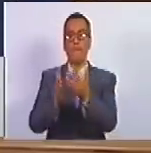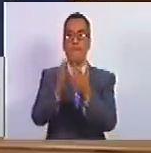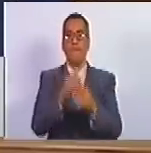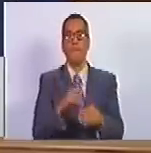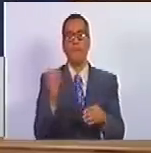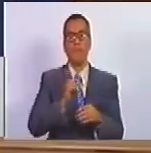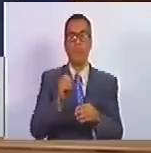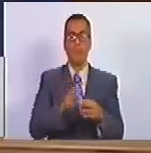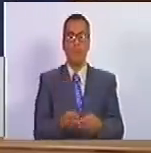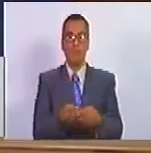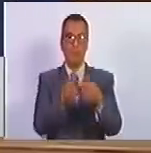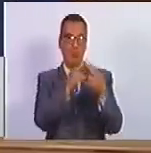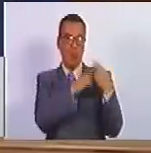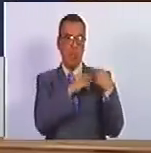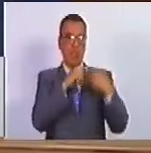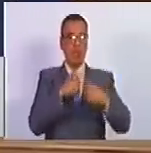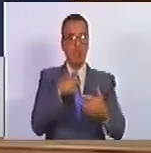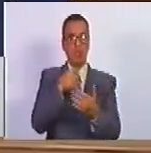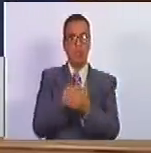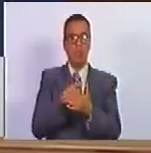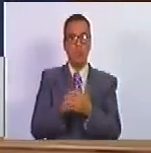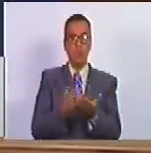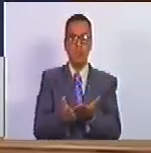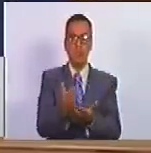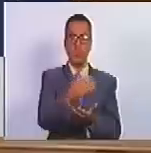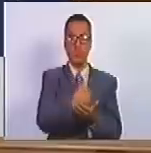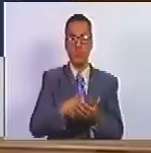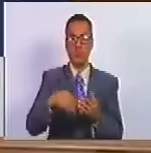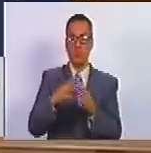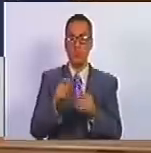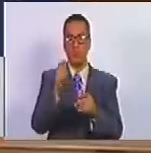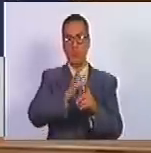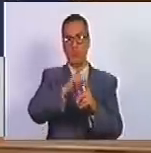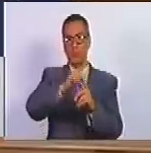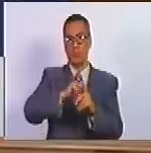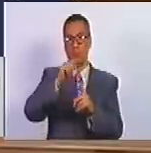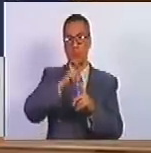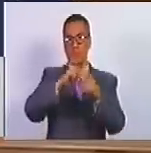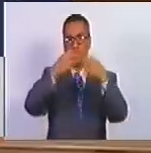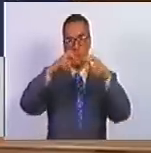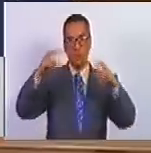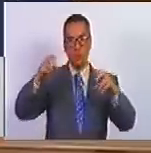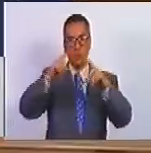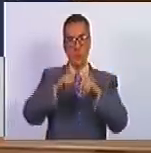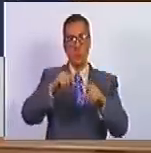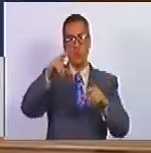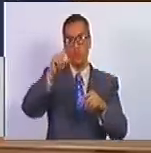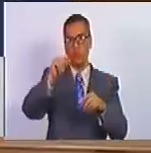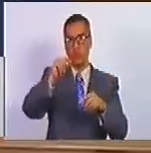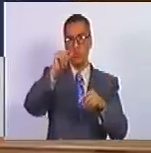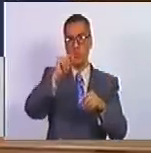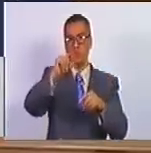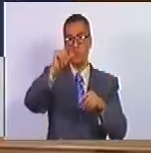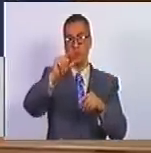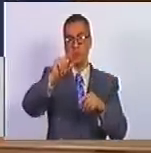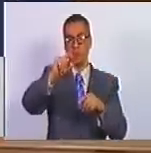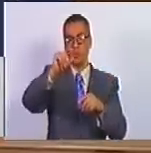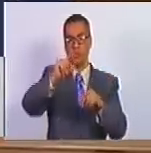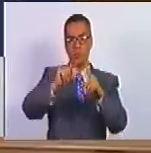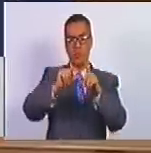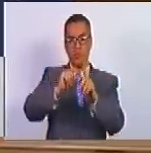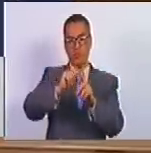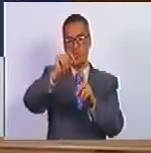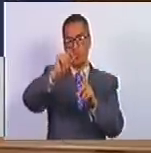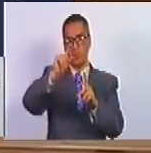o responsables del cobro o recaudación de las tasas, en letras de tamaño no menor de un centímetro,